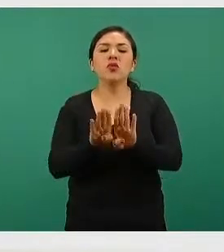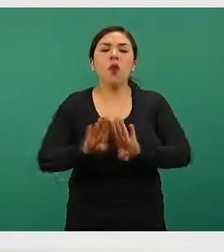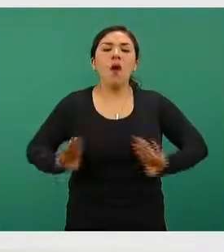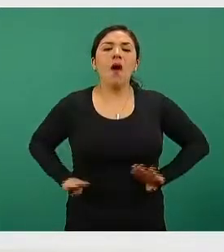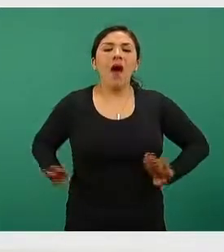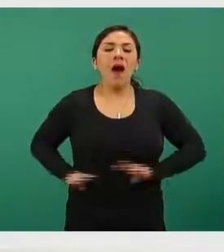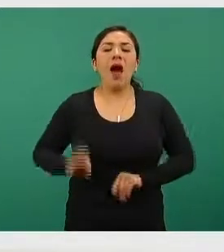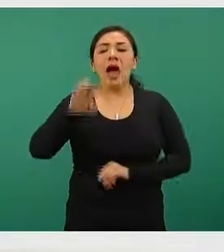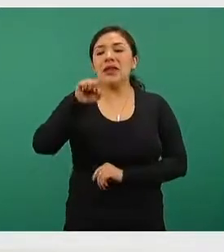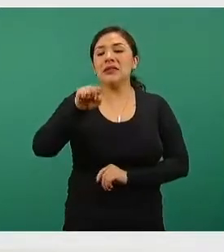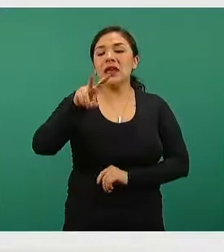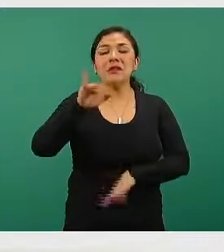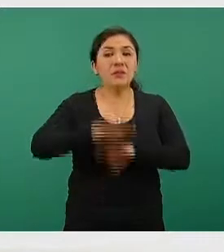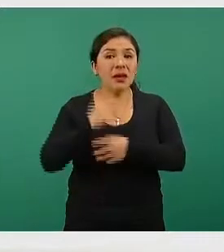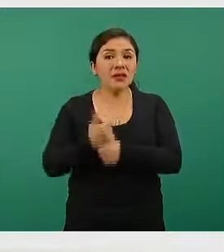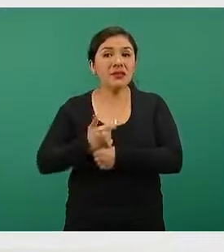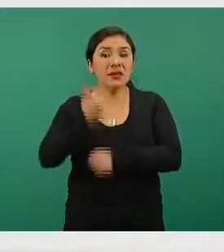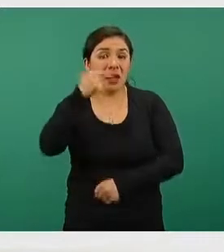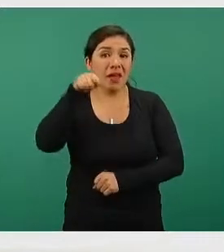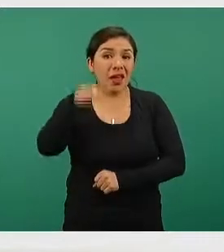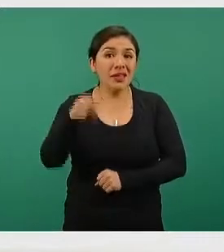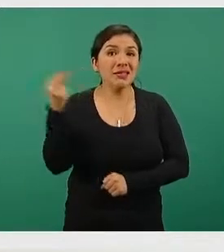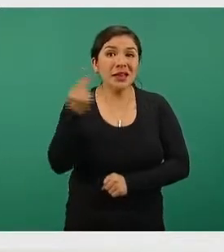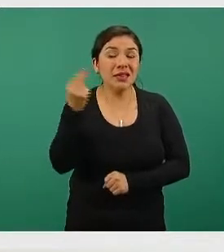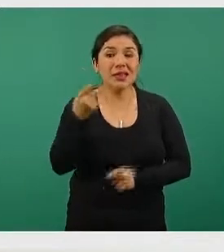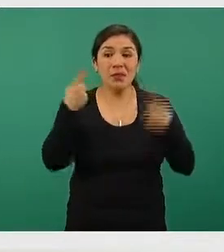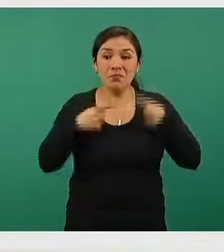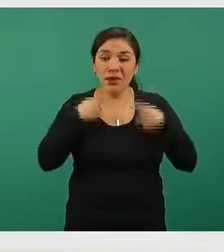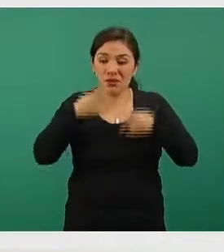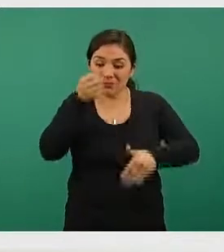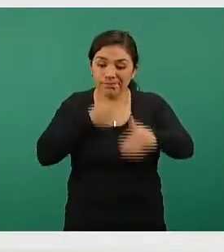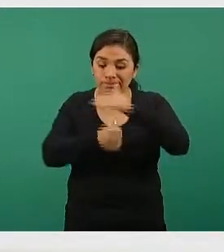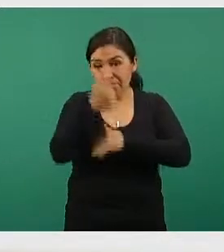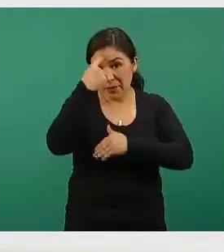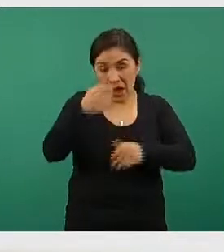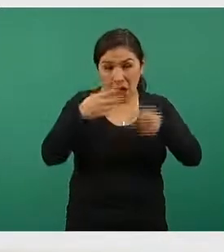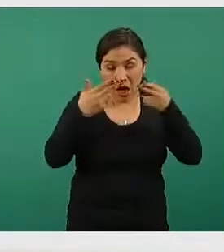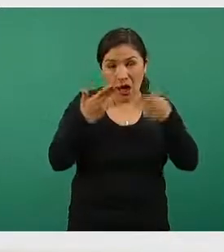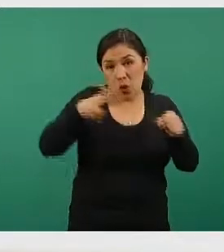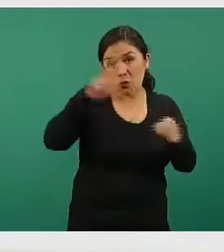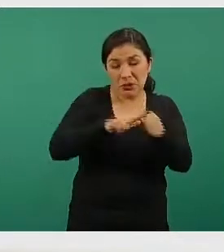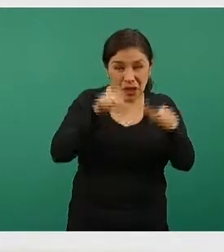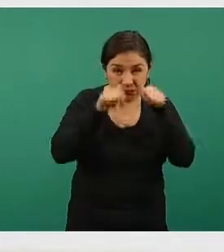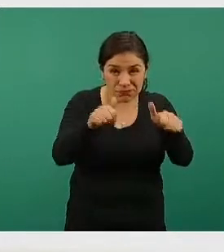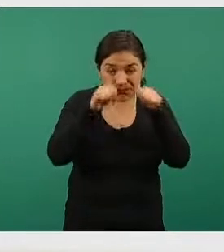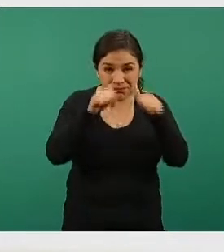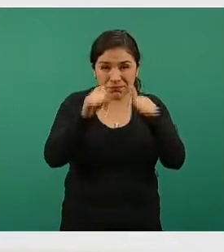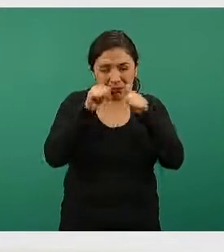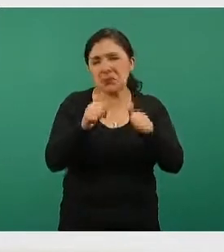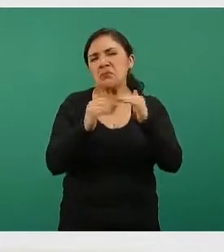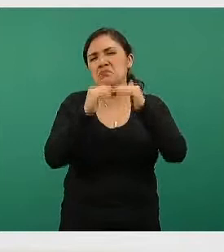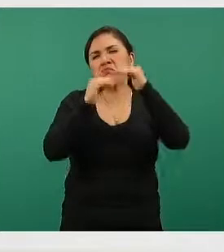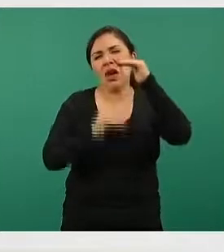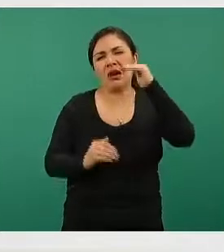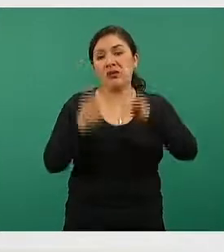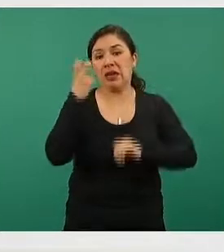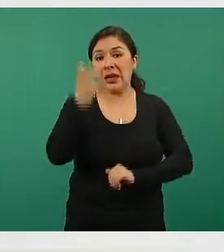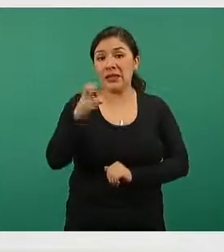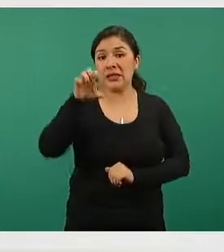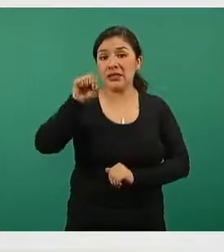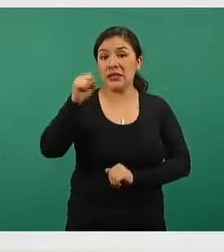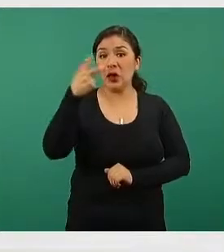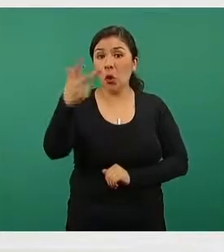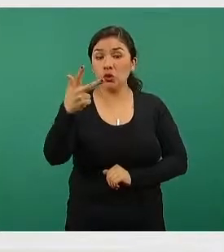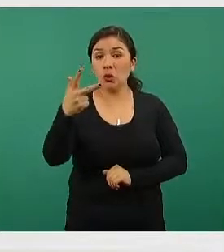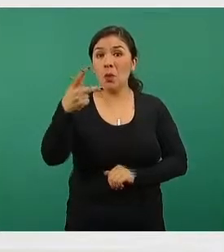ser ESAVIS graves y que por lo tanto hayan requerido de una atención hospitalaria. De hecho, de esos